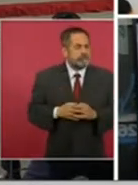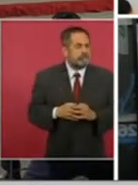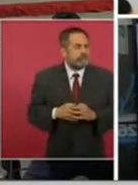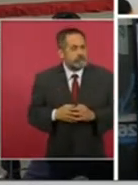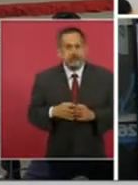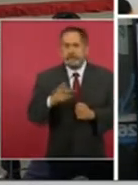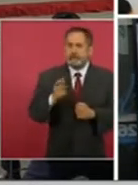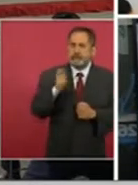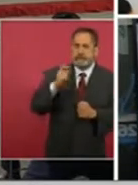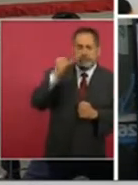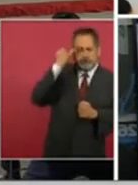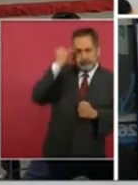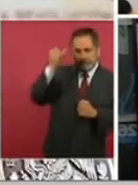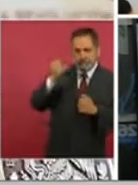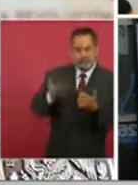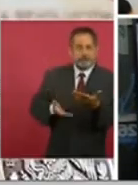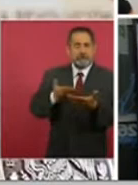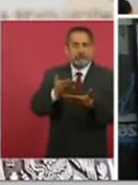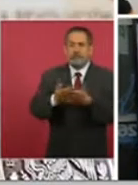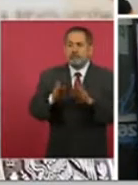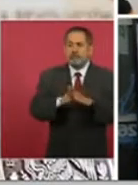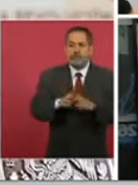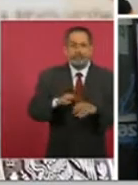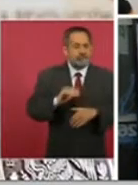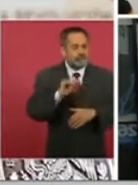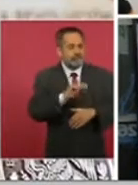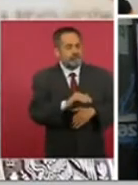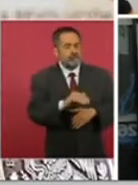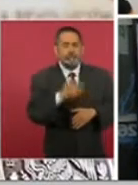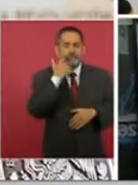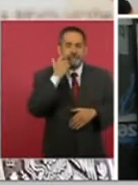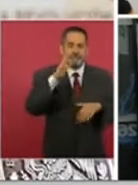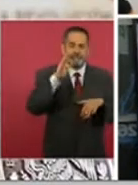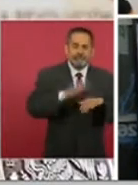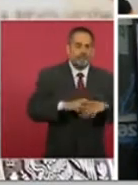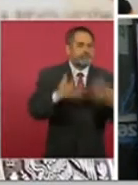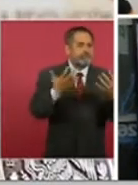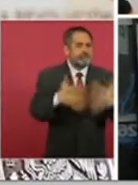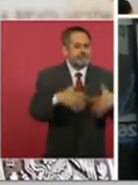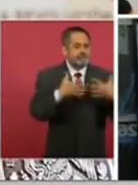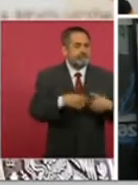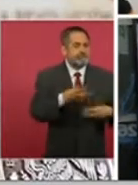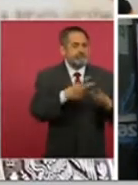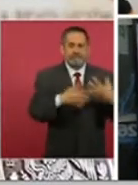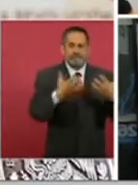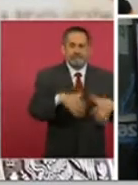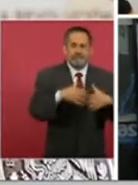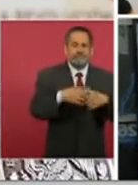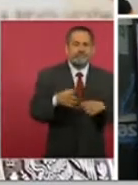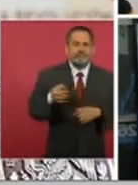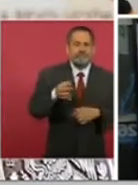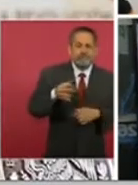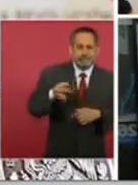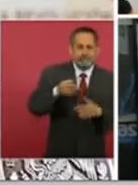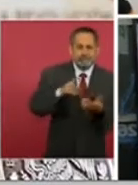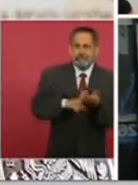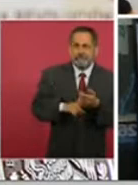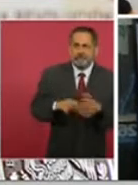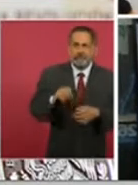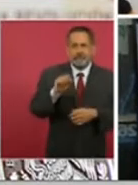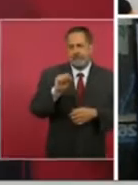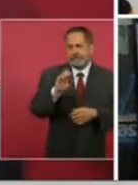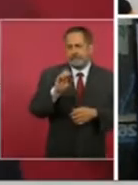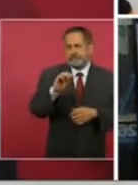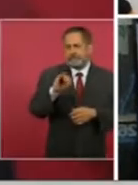vez, ¿no?, la inflación más golpeada que el Canelo y nosotros vamos con ello. Yo pienso que desde el ángulo que estamos ahora mismo, lo mejor es que